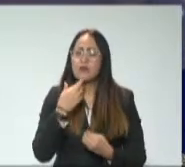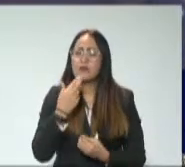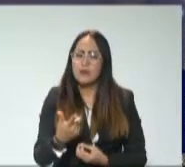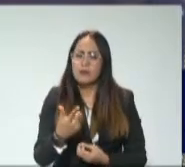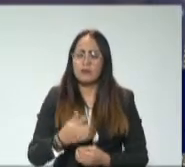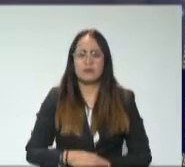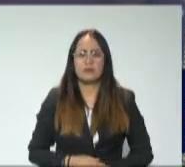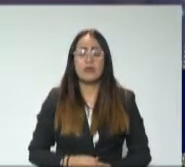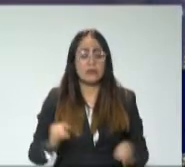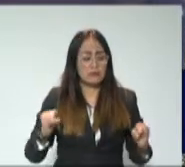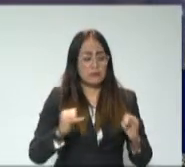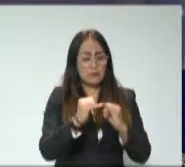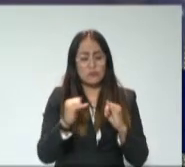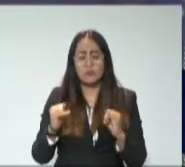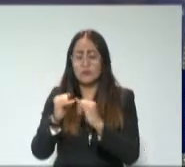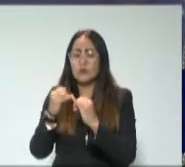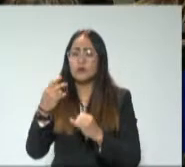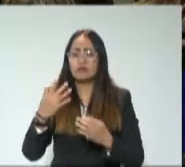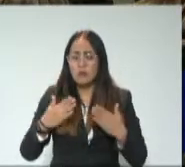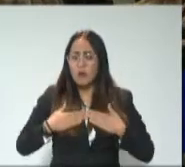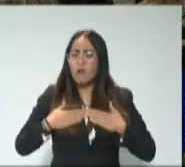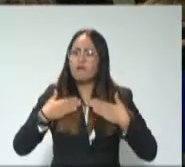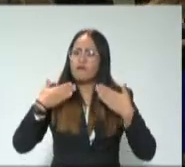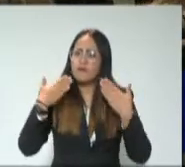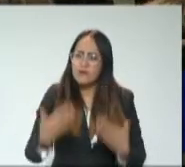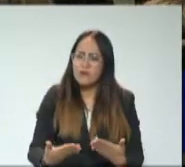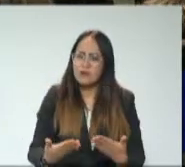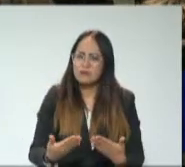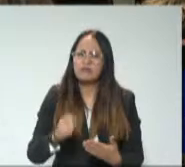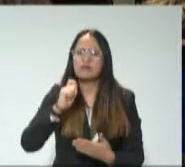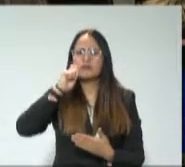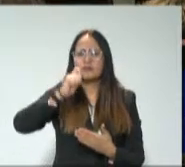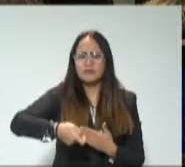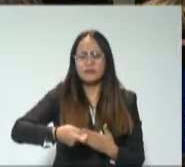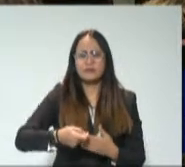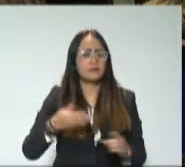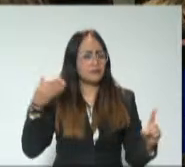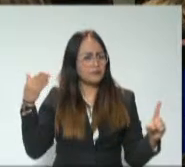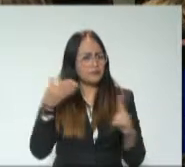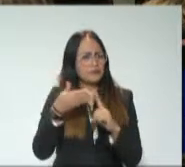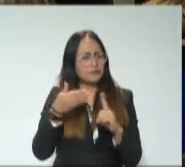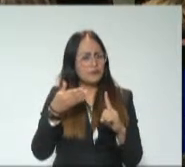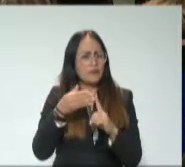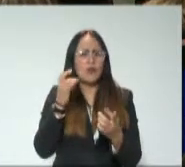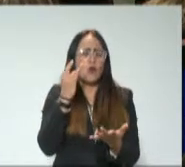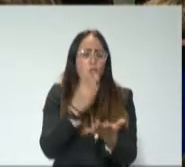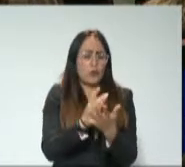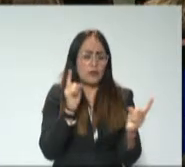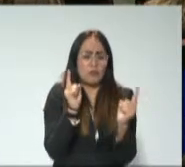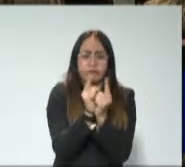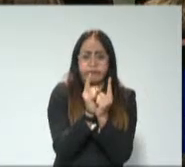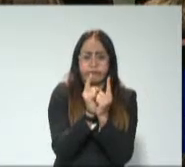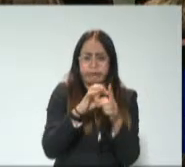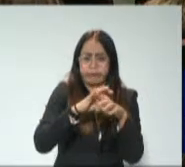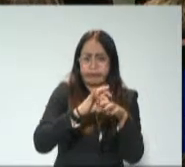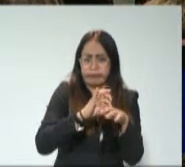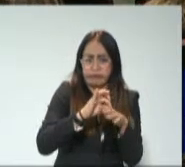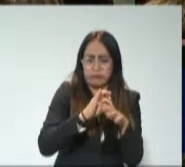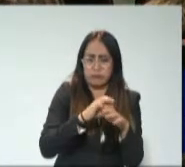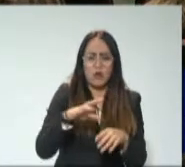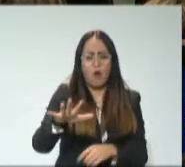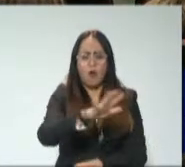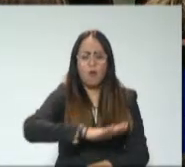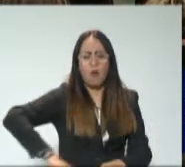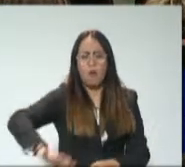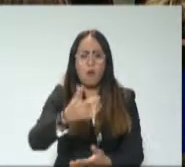confianza en las instituciones públicas no está determinada por la cercanía física o por la idea del espacio